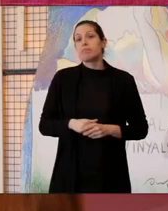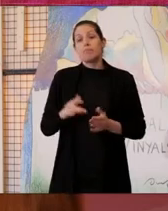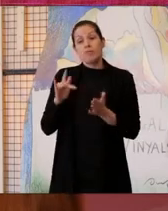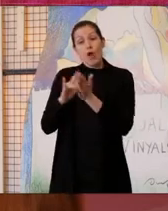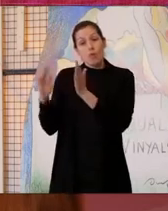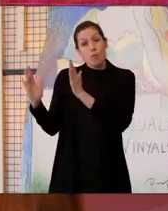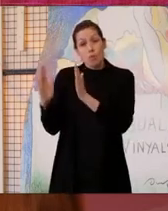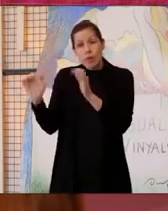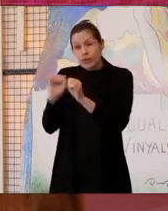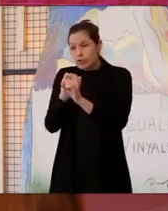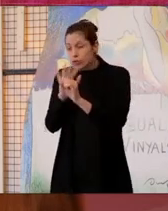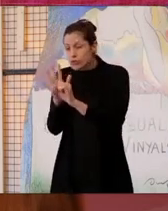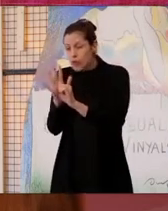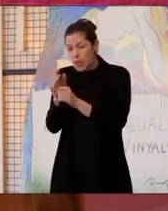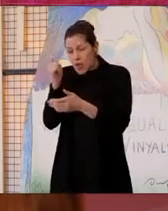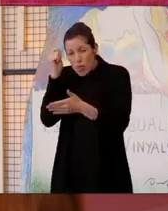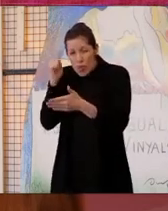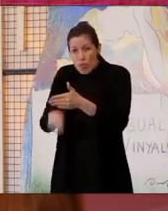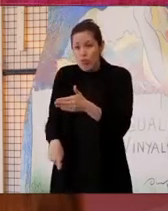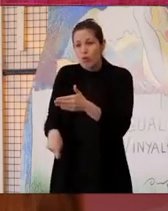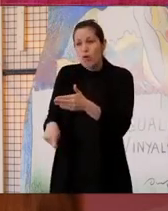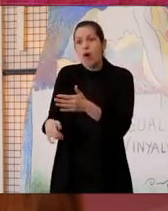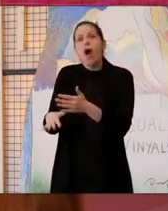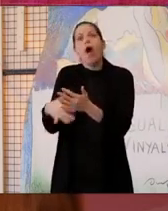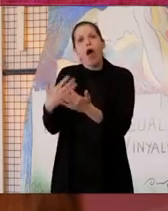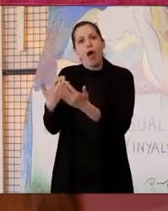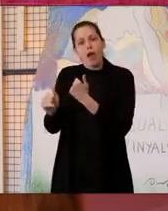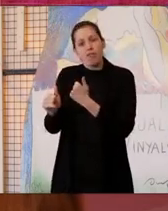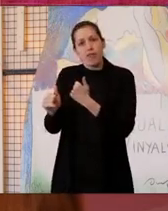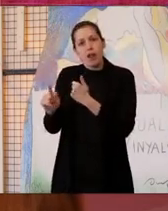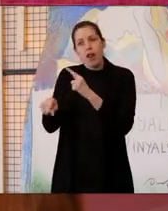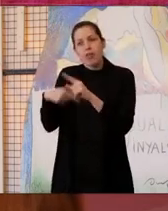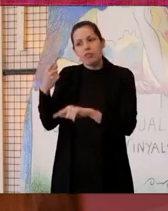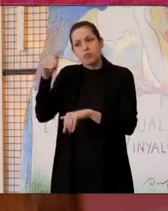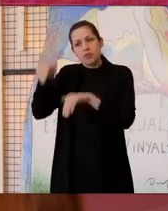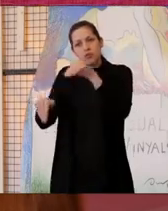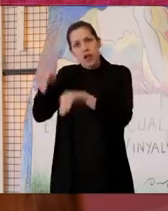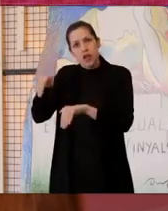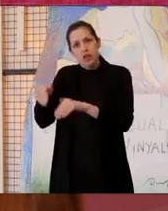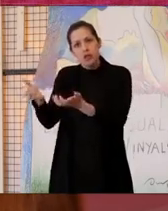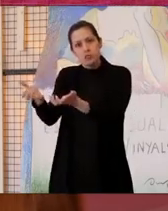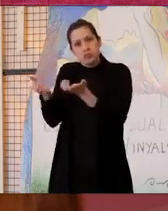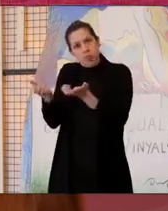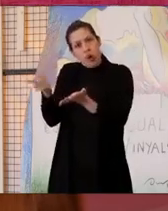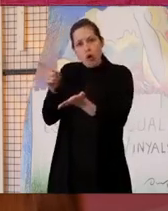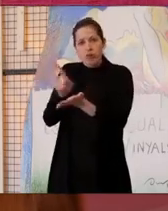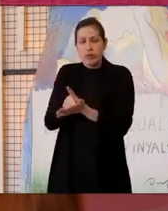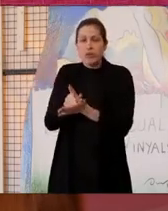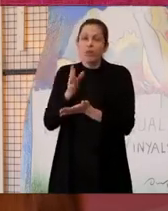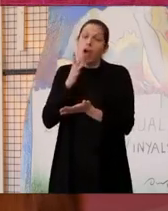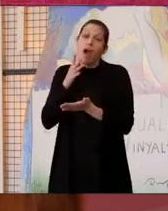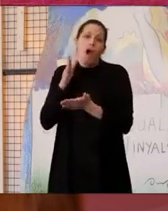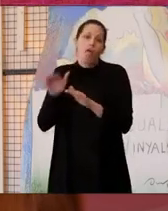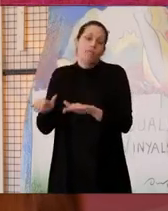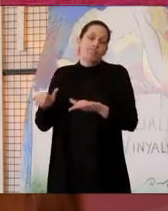más duros del covid volvió a ver elecciones y ganó por mayoría ahora se ha retirado porque ahí Es verdad que